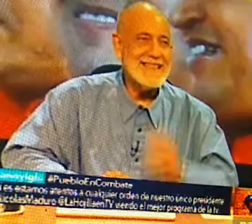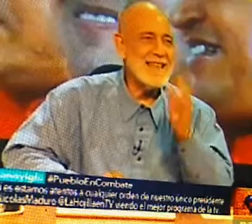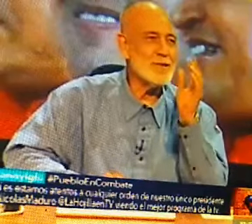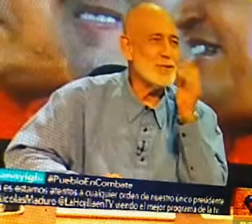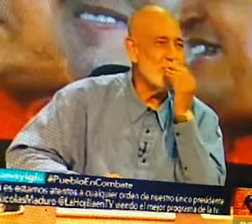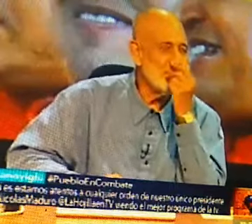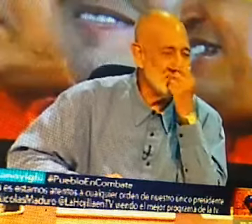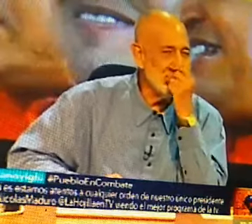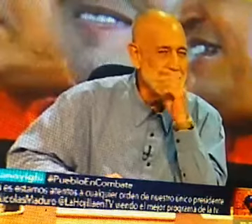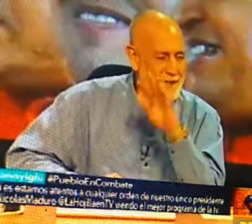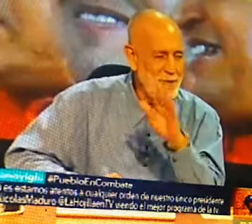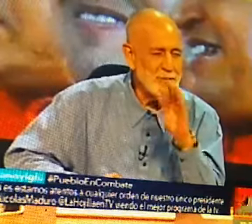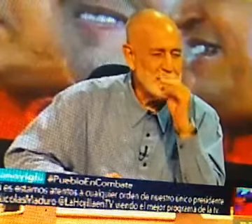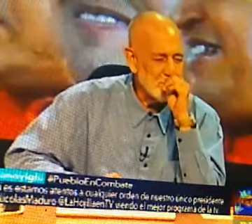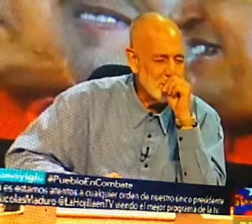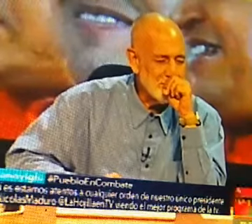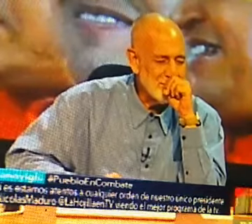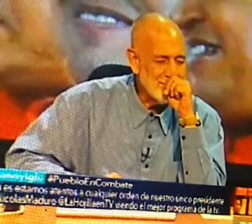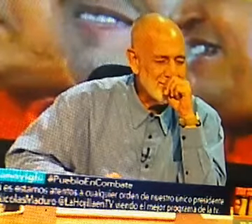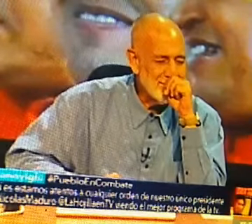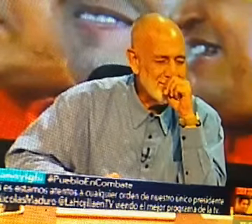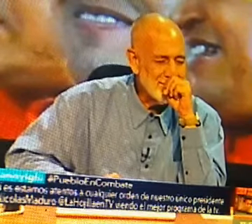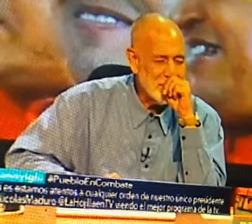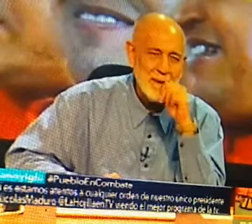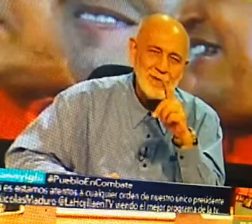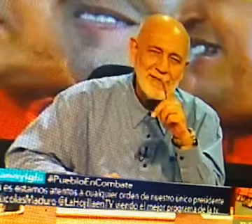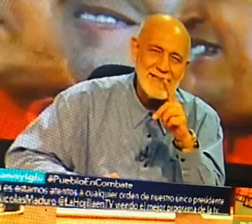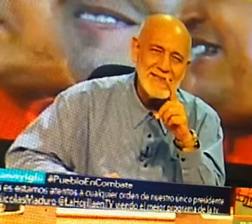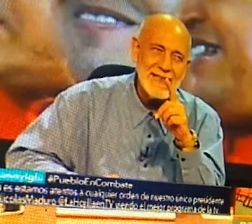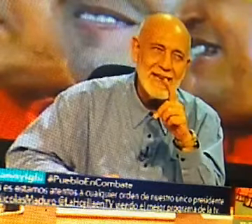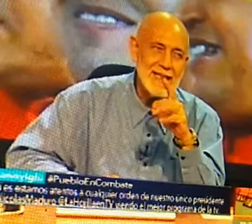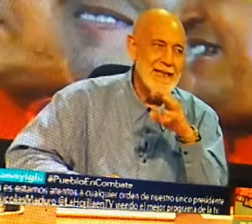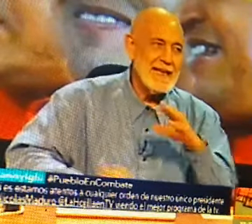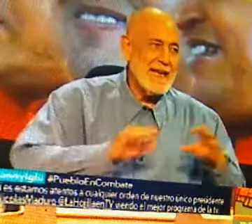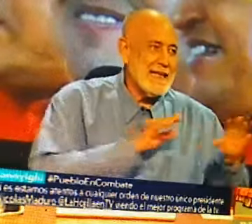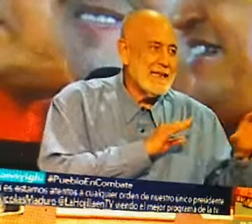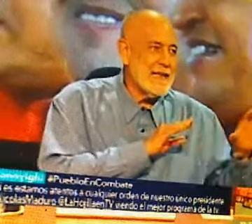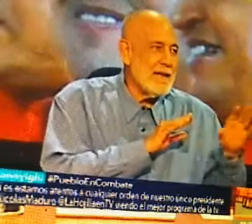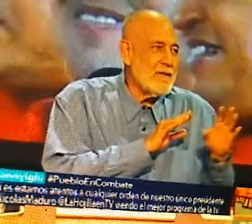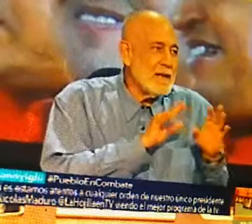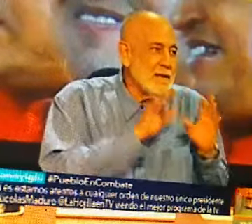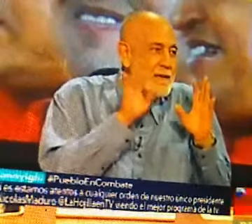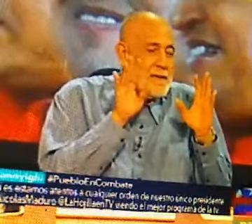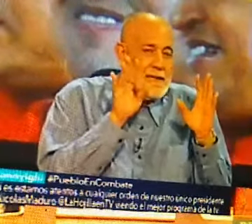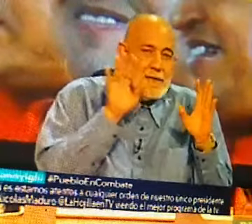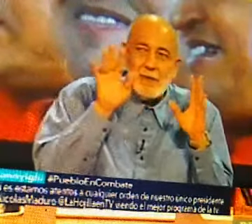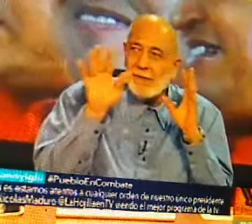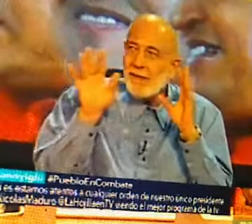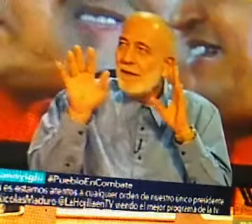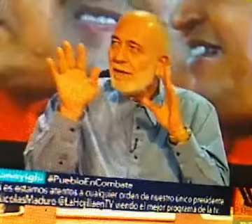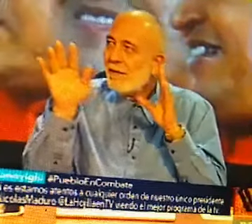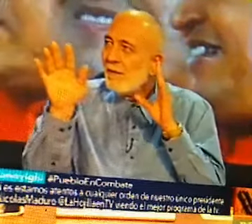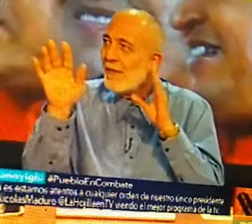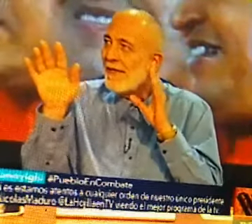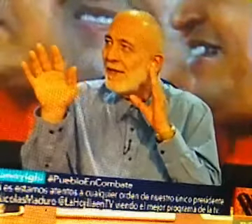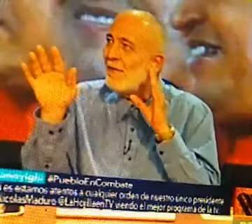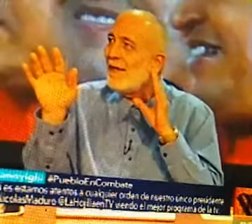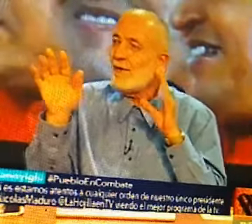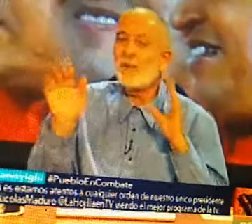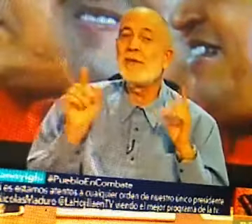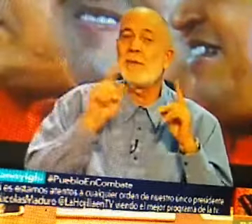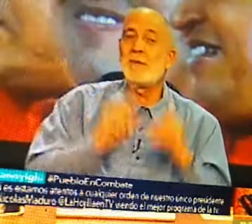ese día nosotros, con esto culmino, tomamos ciertas señales que a la gente, que hay gente que la veía como